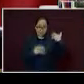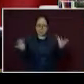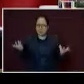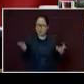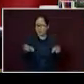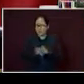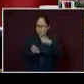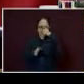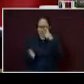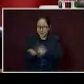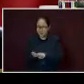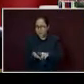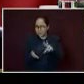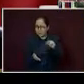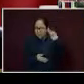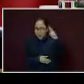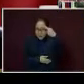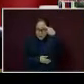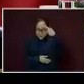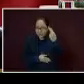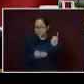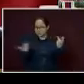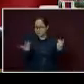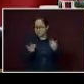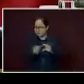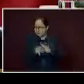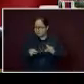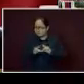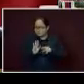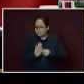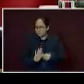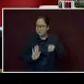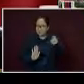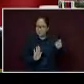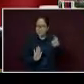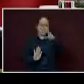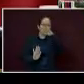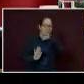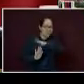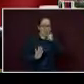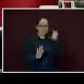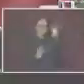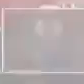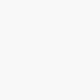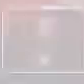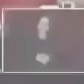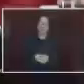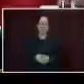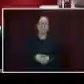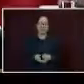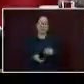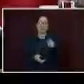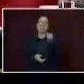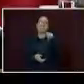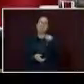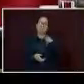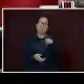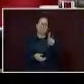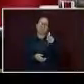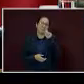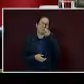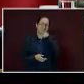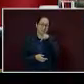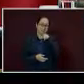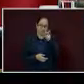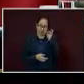¿Cómo creen que no se lo vamos a recordar? Ese es producto de su mala, pésima administración. Existe tan solo en